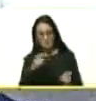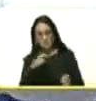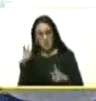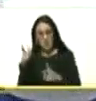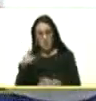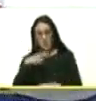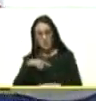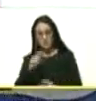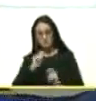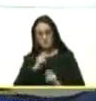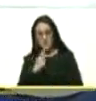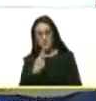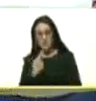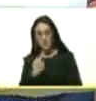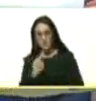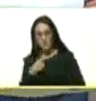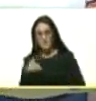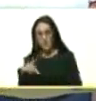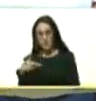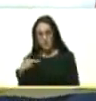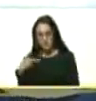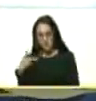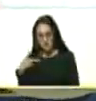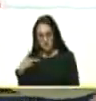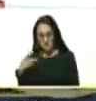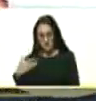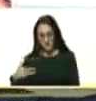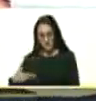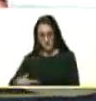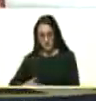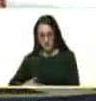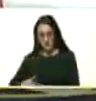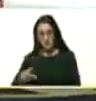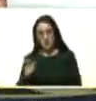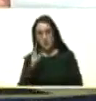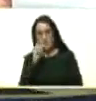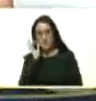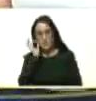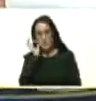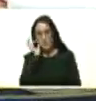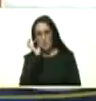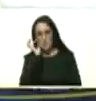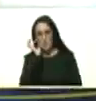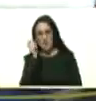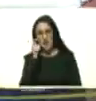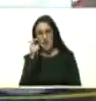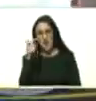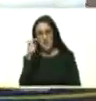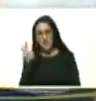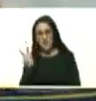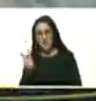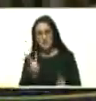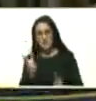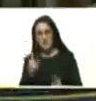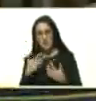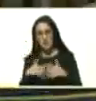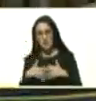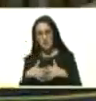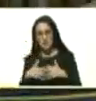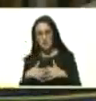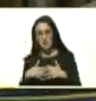usted nos ha indicado, presidente, producir con el esfuerzo colectivo de los hombres y mujeres del campo venezolano, de la industria